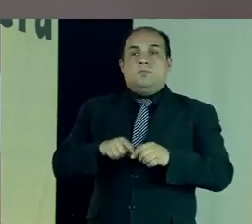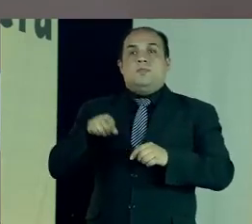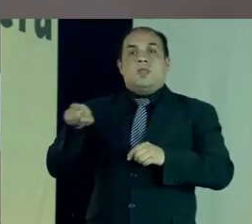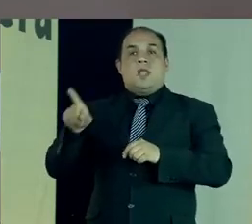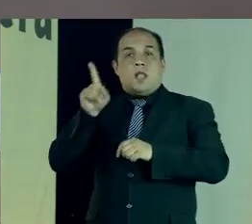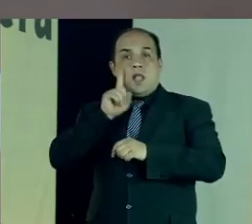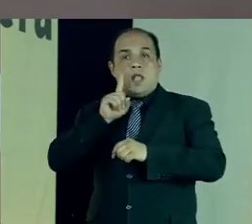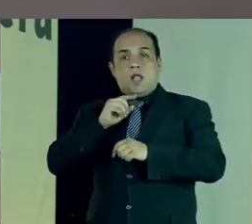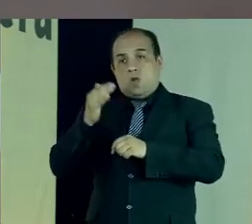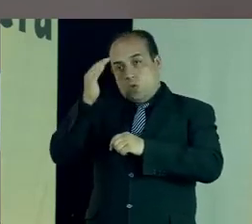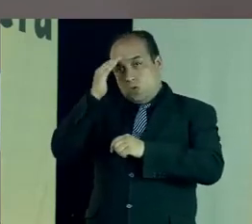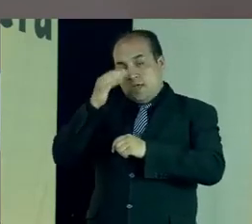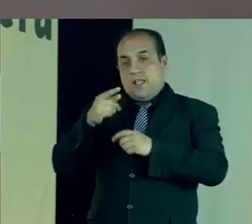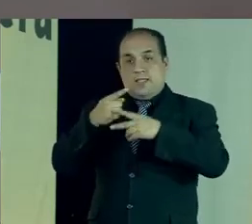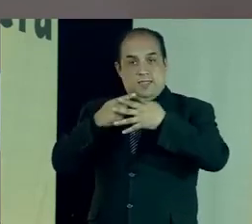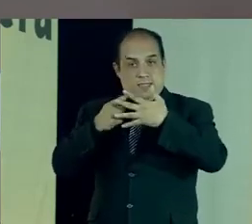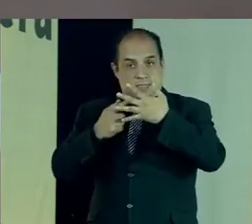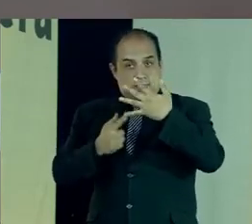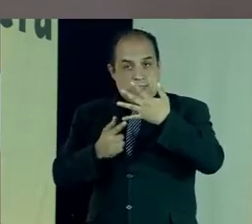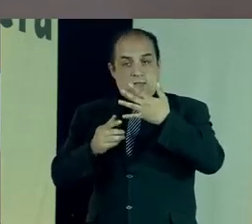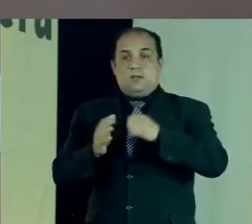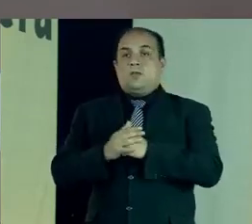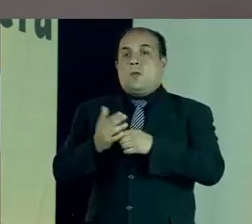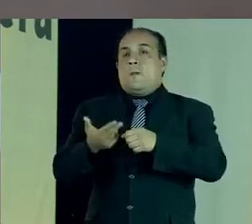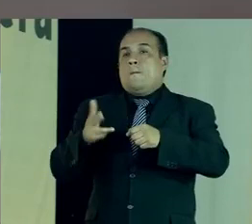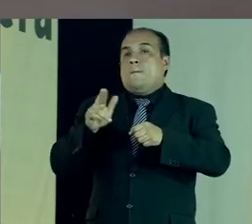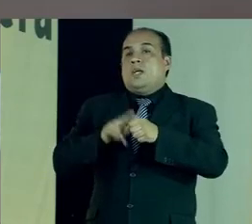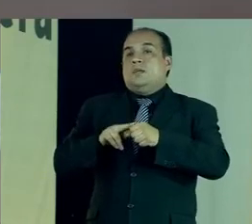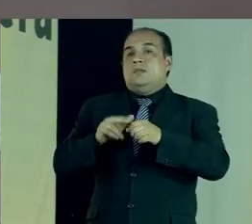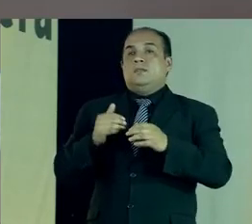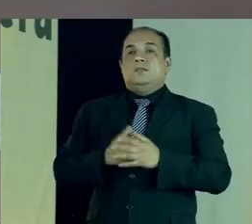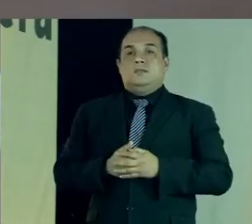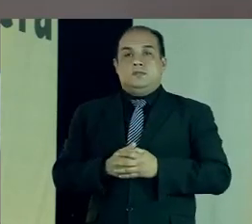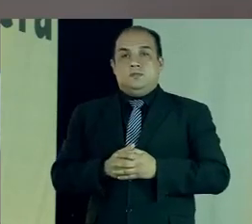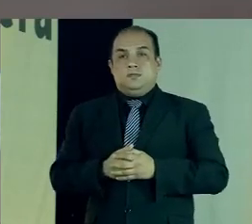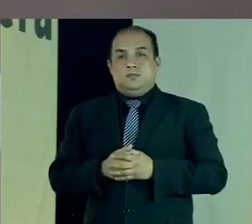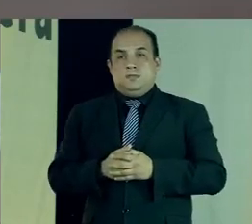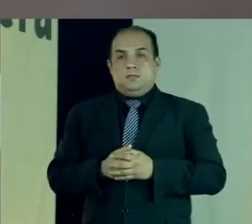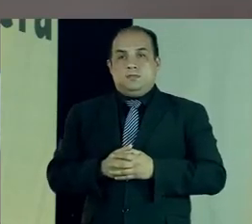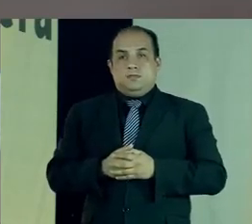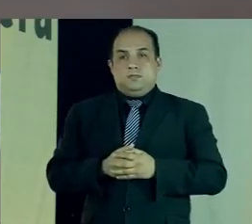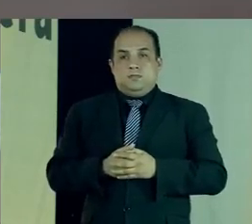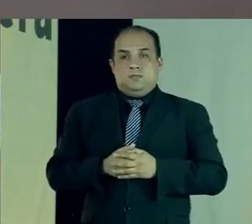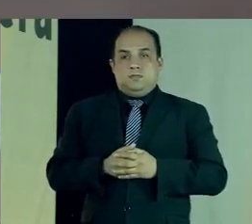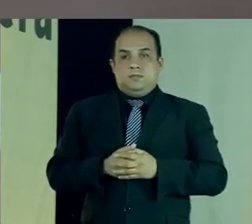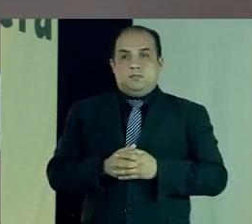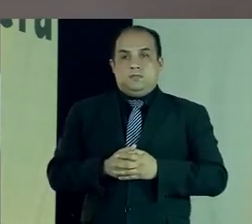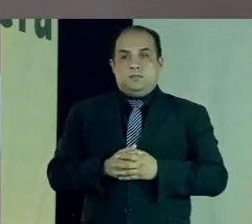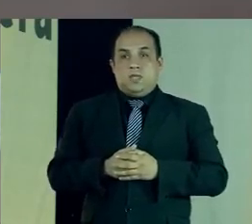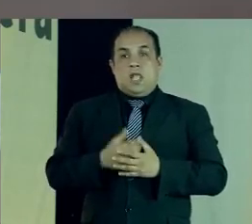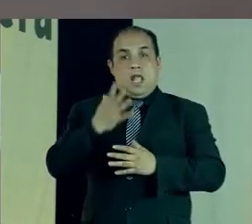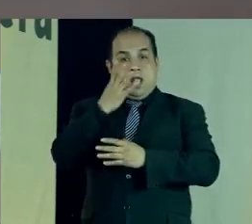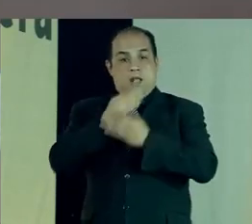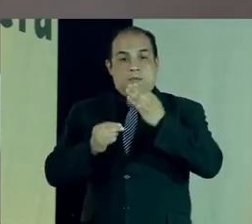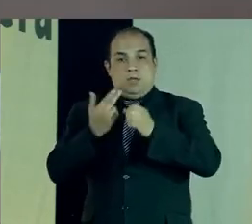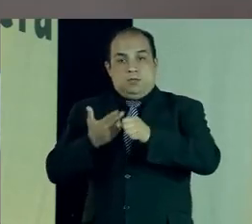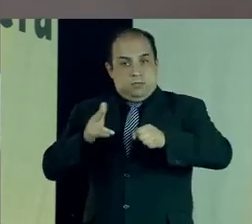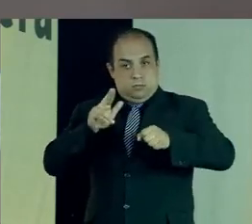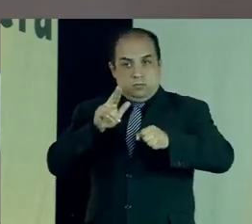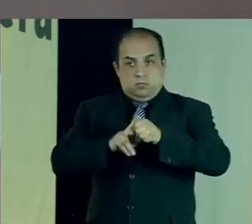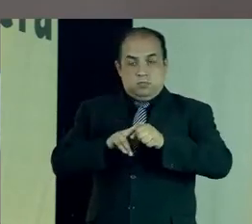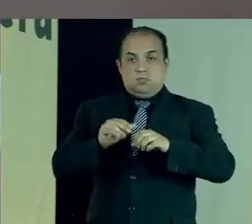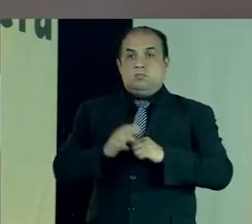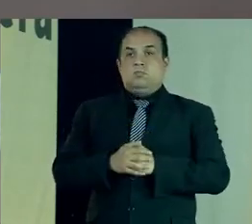paciente conocida con múltiples hospitalizaciones se ha escapado al hospital